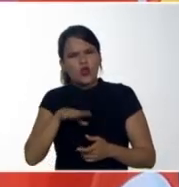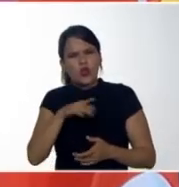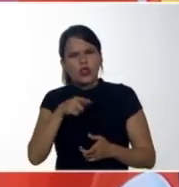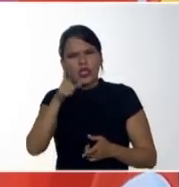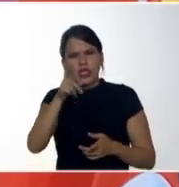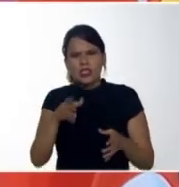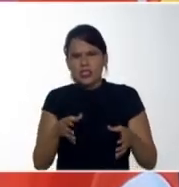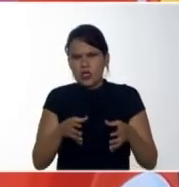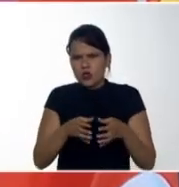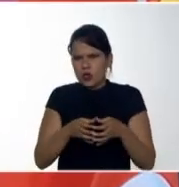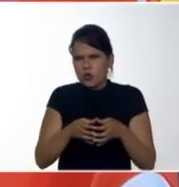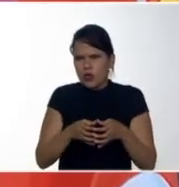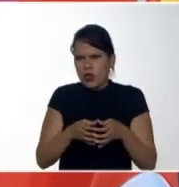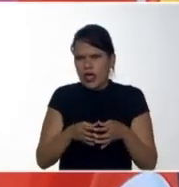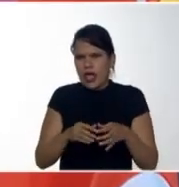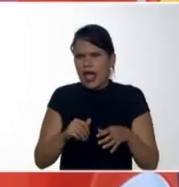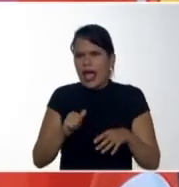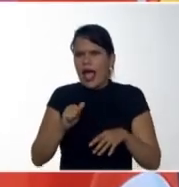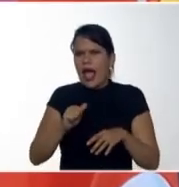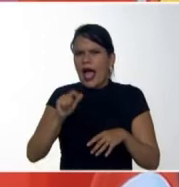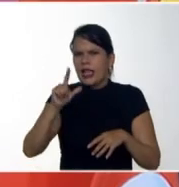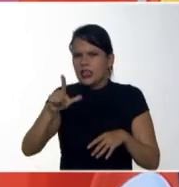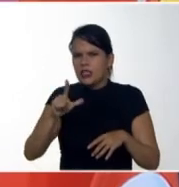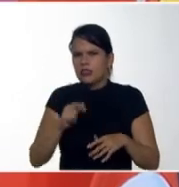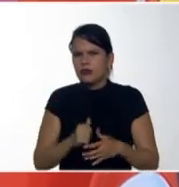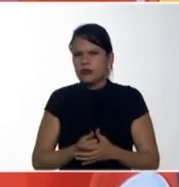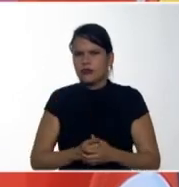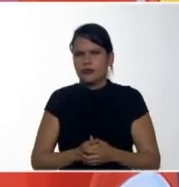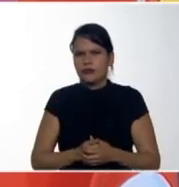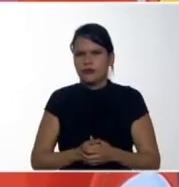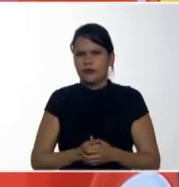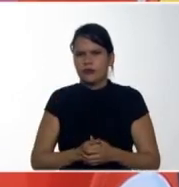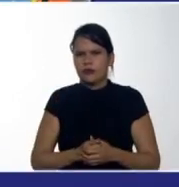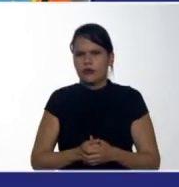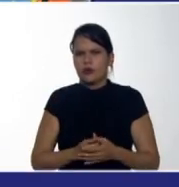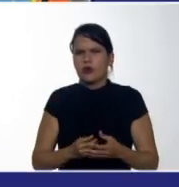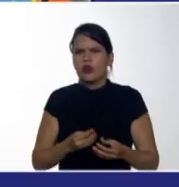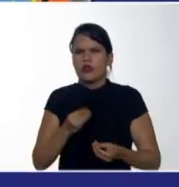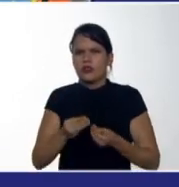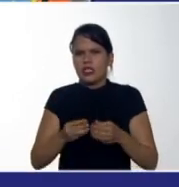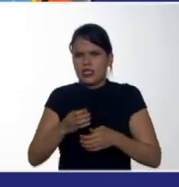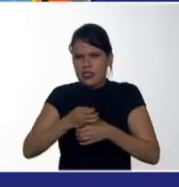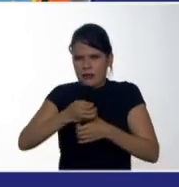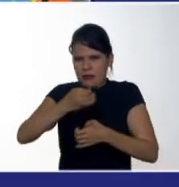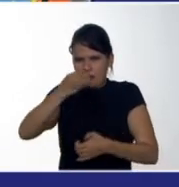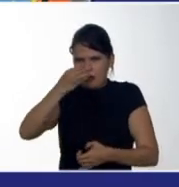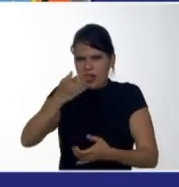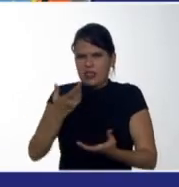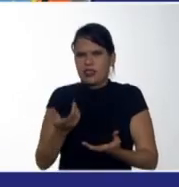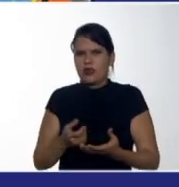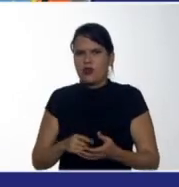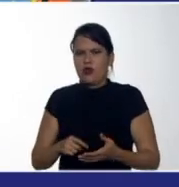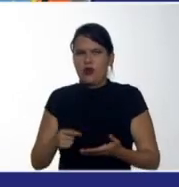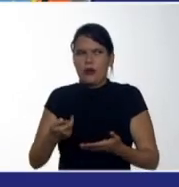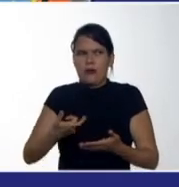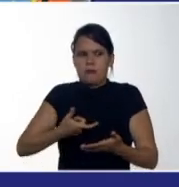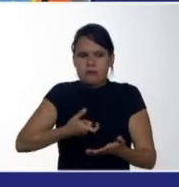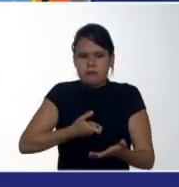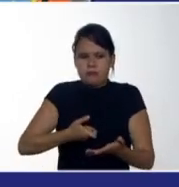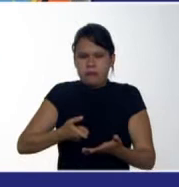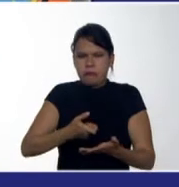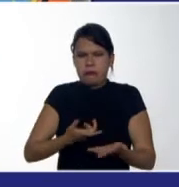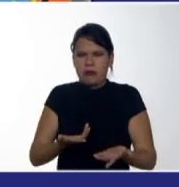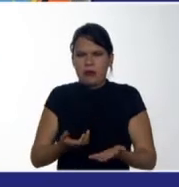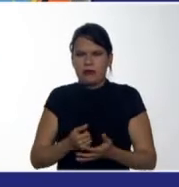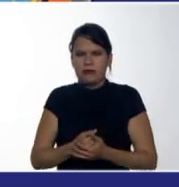grupo aldehído? Tenemos en la fabricación de plásticos, resinas, productos acrílicos.